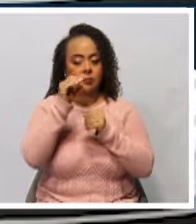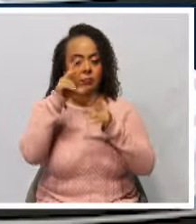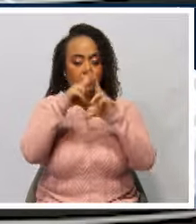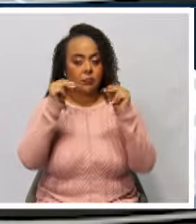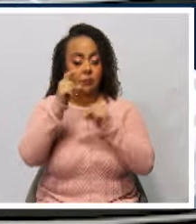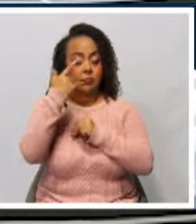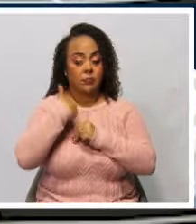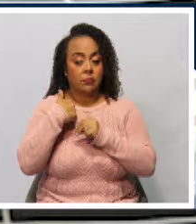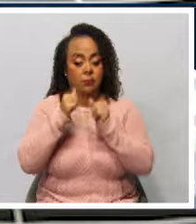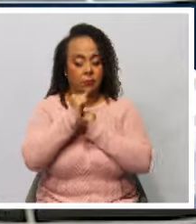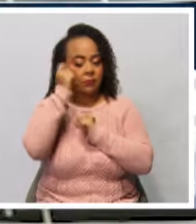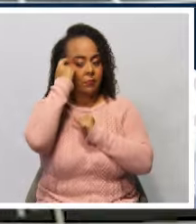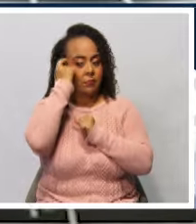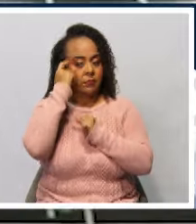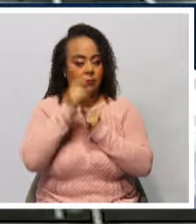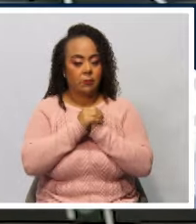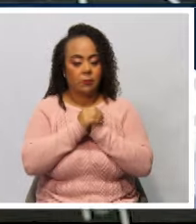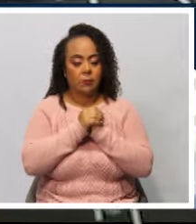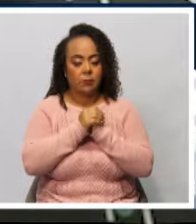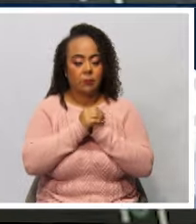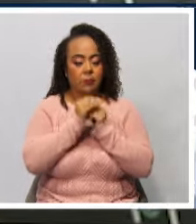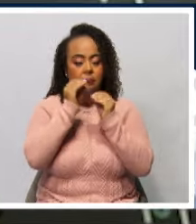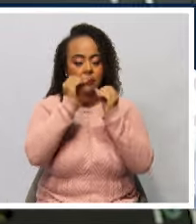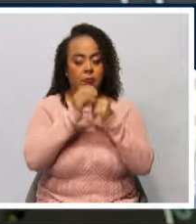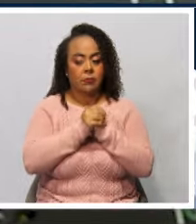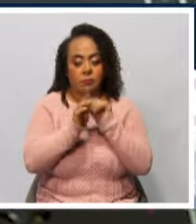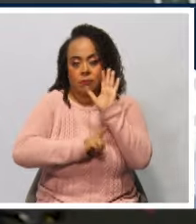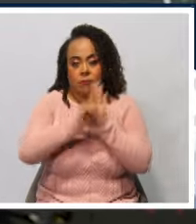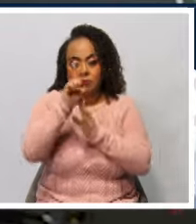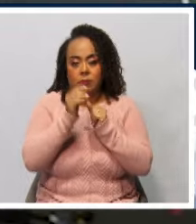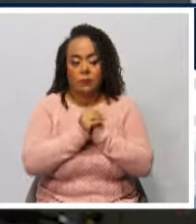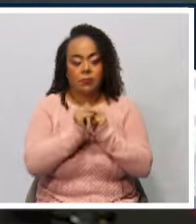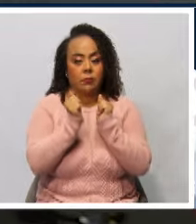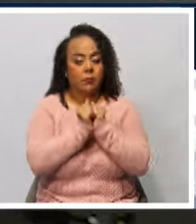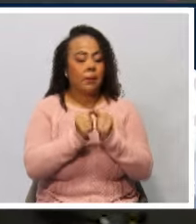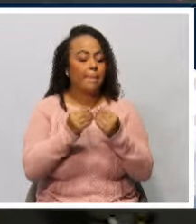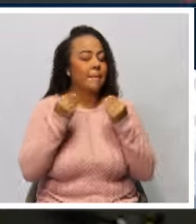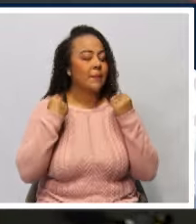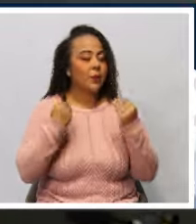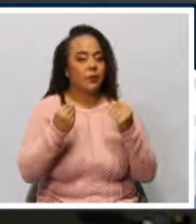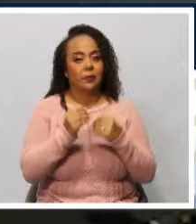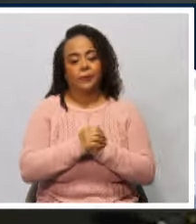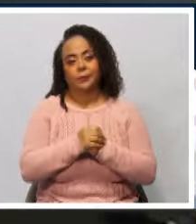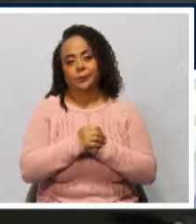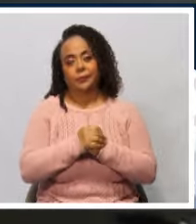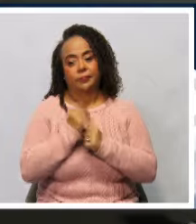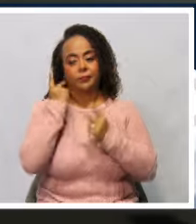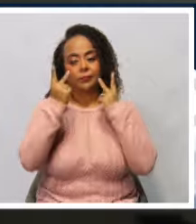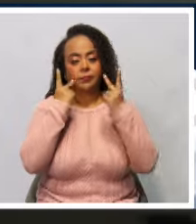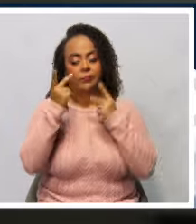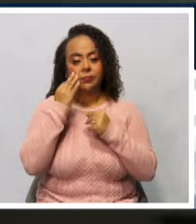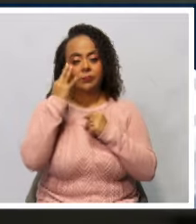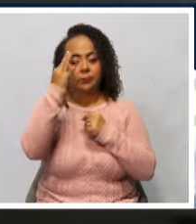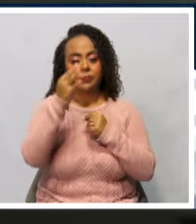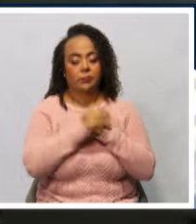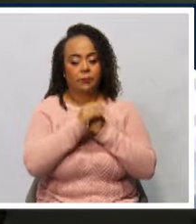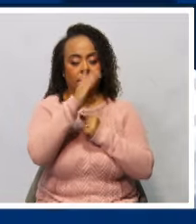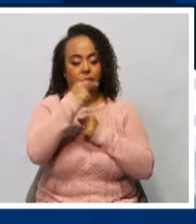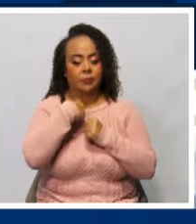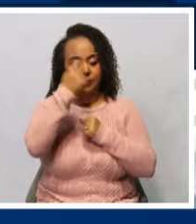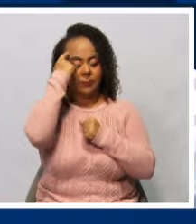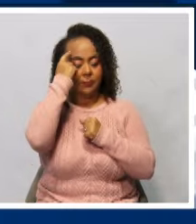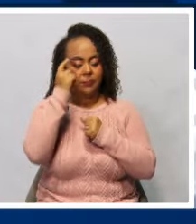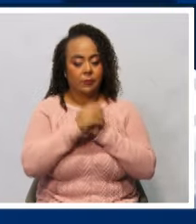con una mentalidad muy desarrollista, con muchísimo visión de futuro, y yo pienso